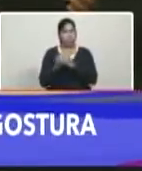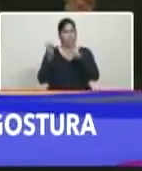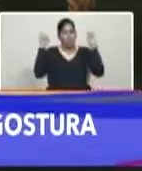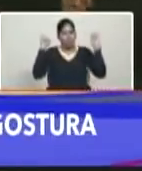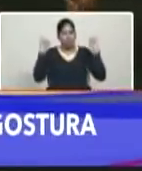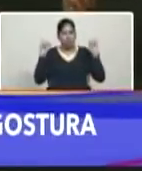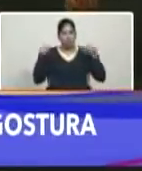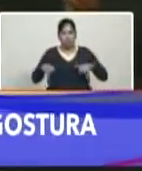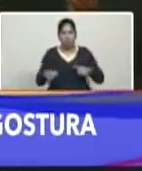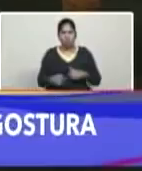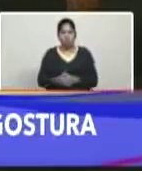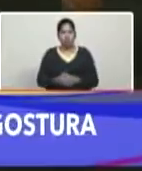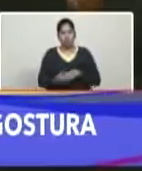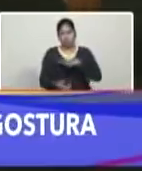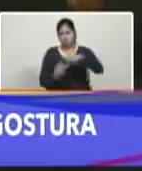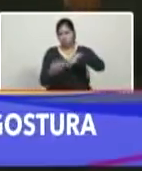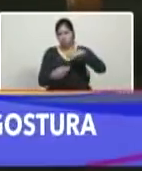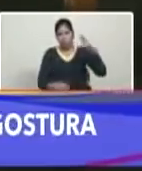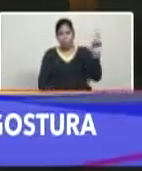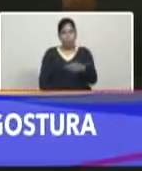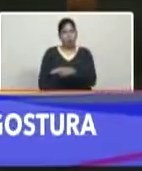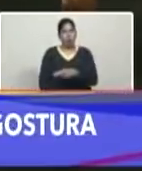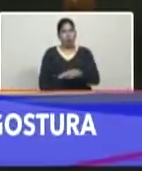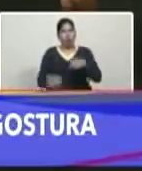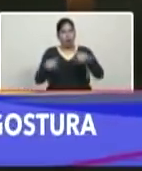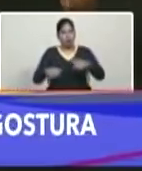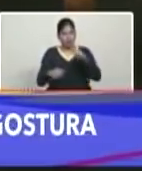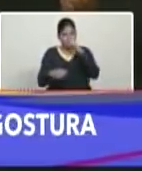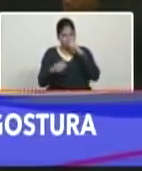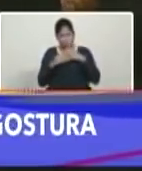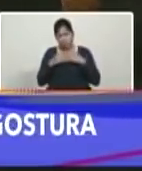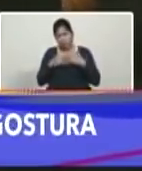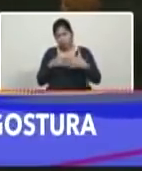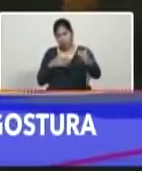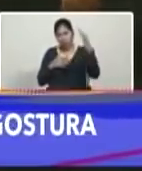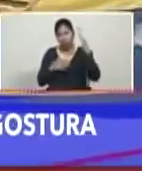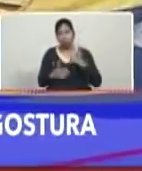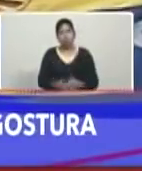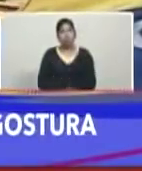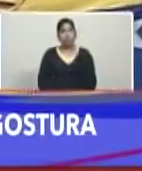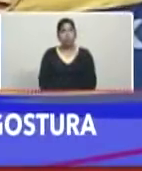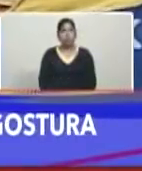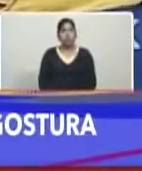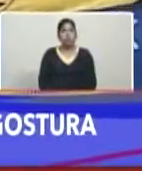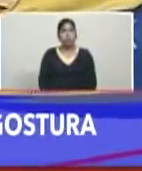independencia y más revolución bolivariana por los años por venir.